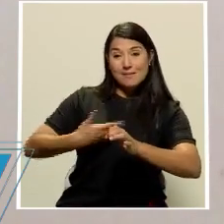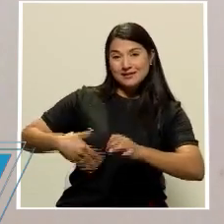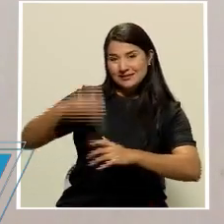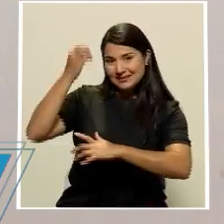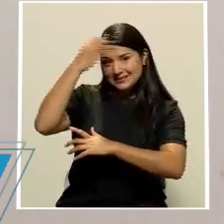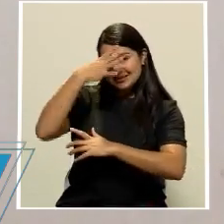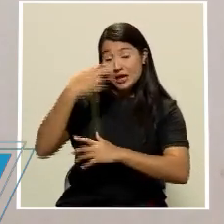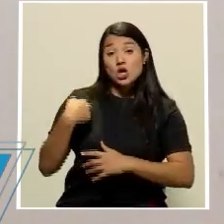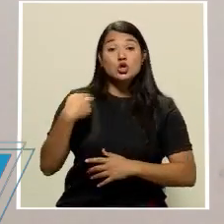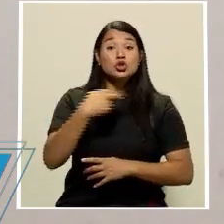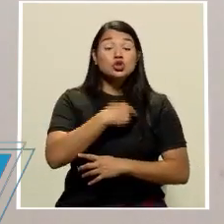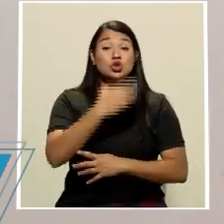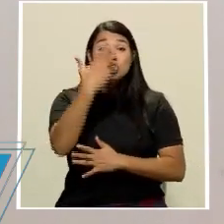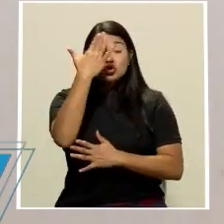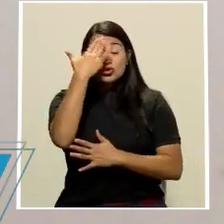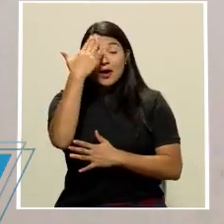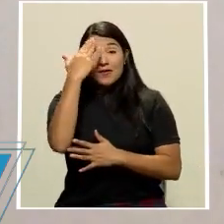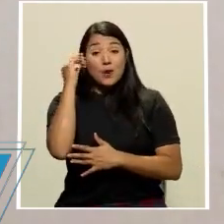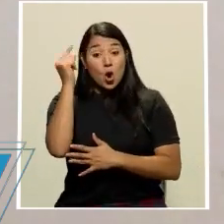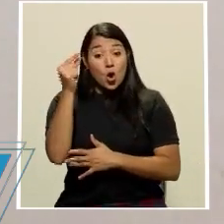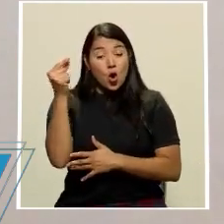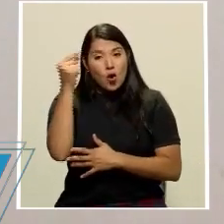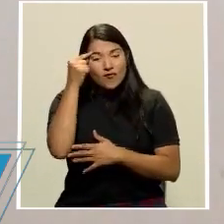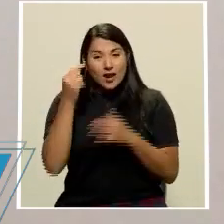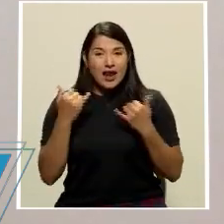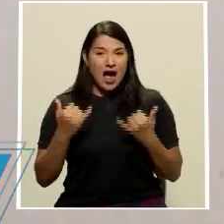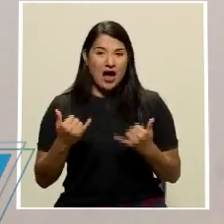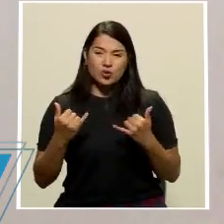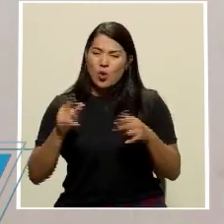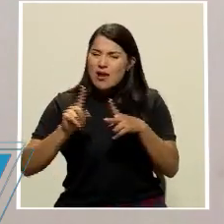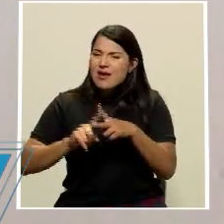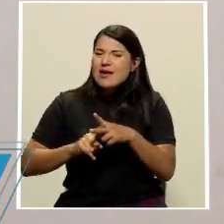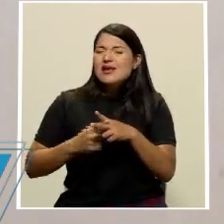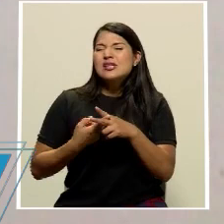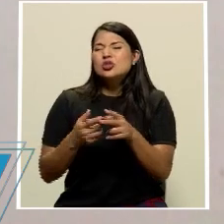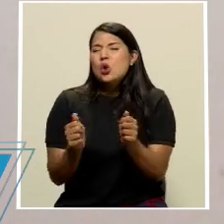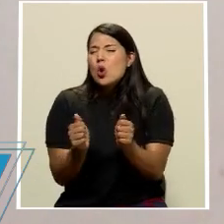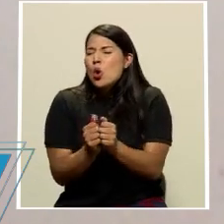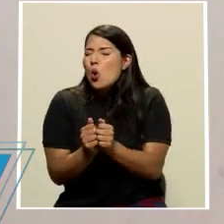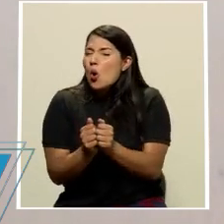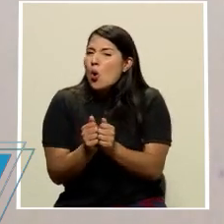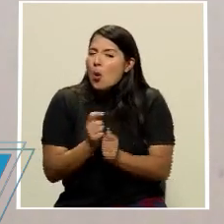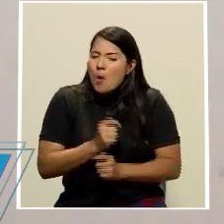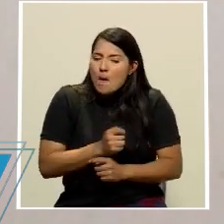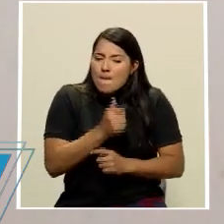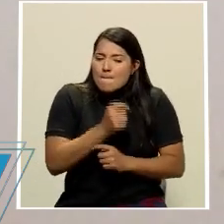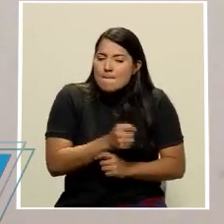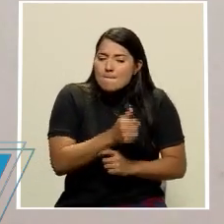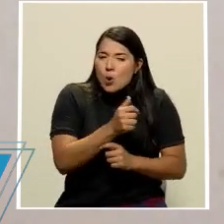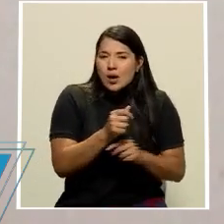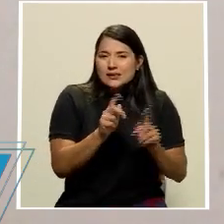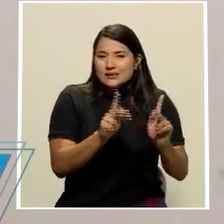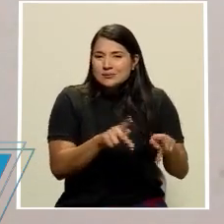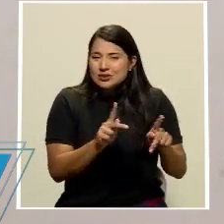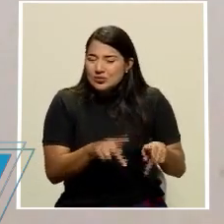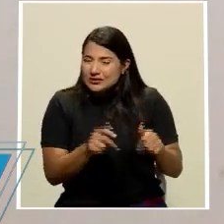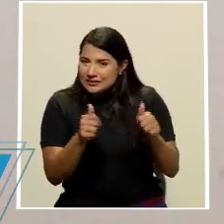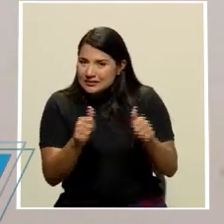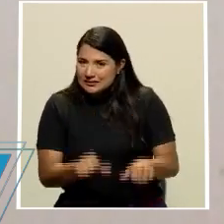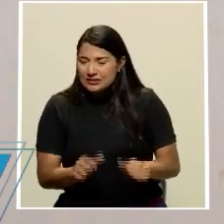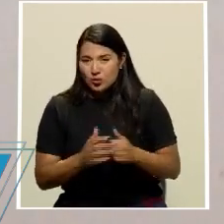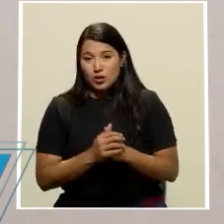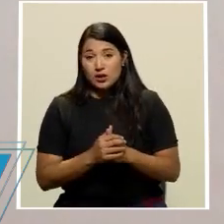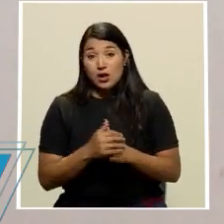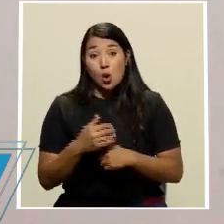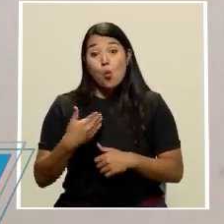un gobierno que inició con poca aprobación presidencial y del gobierno. Cuando hicimos